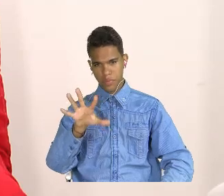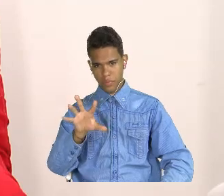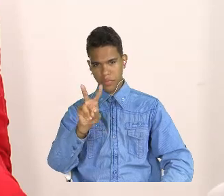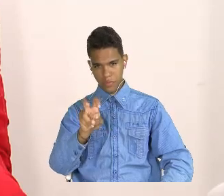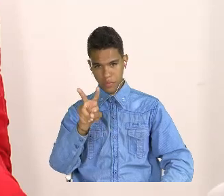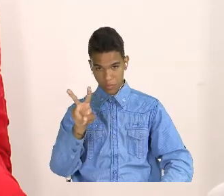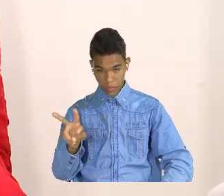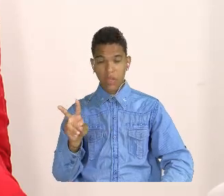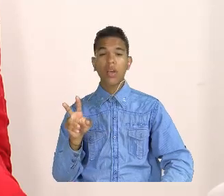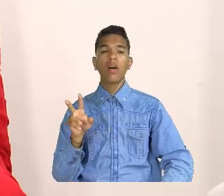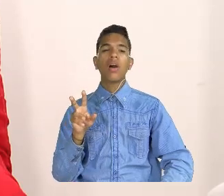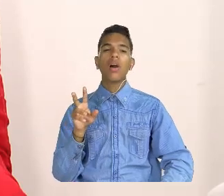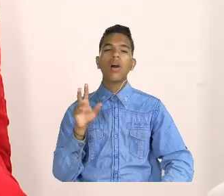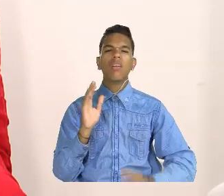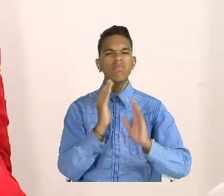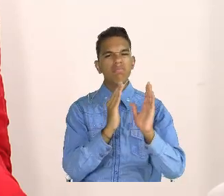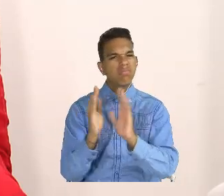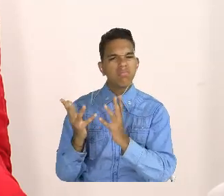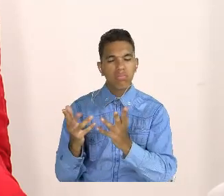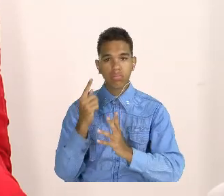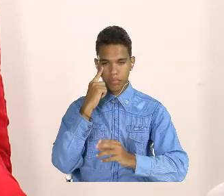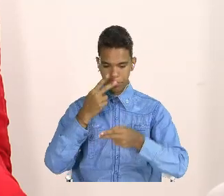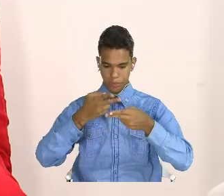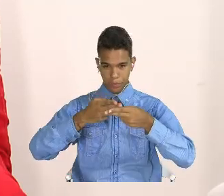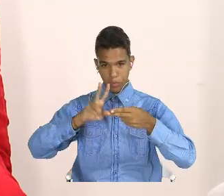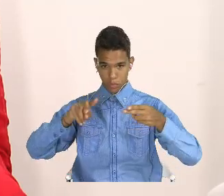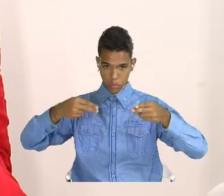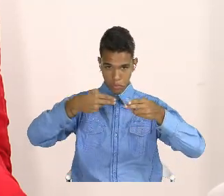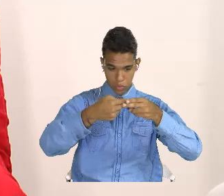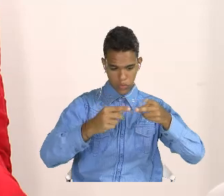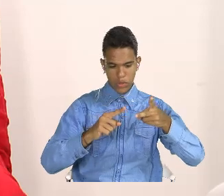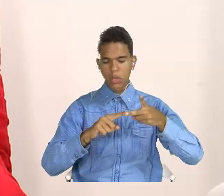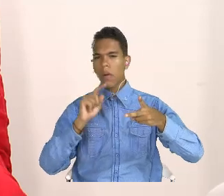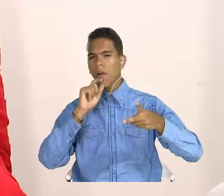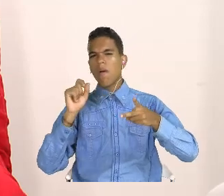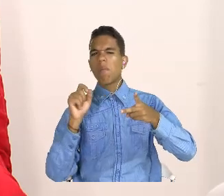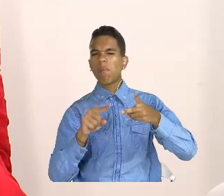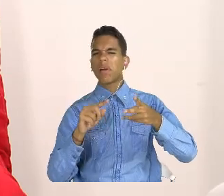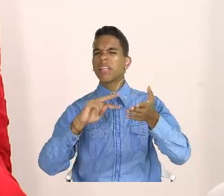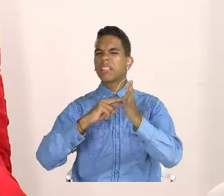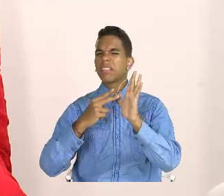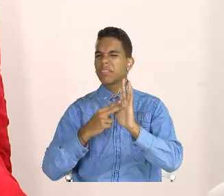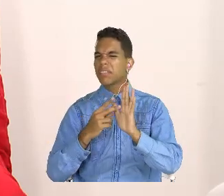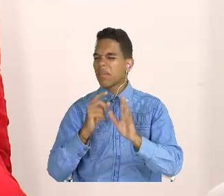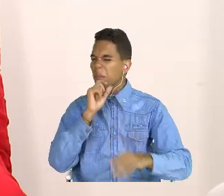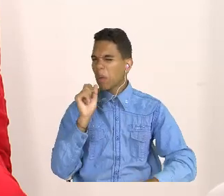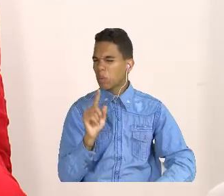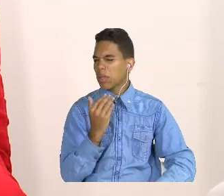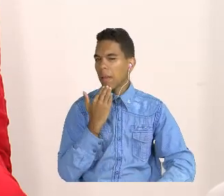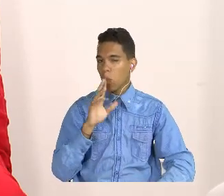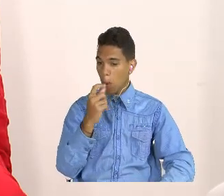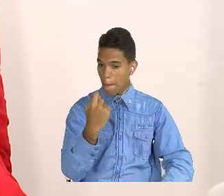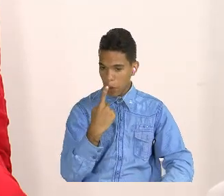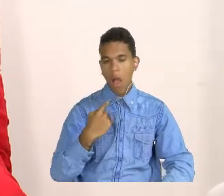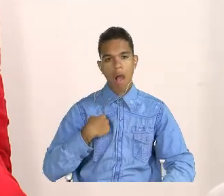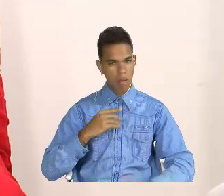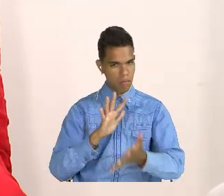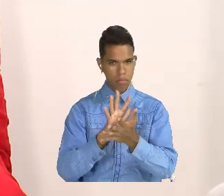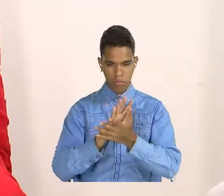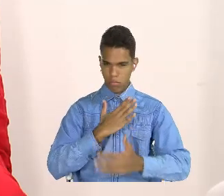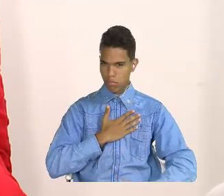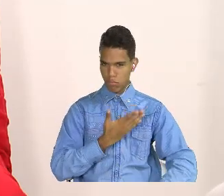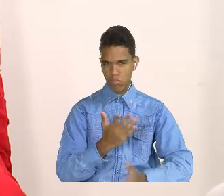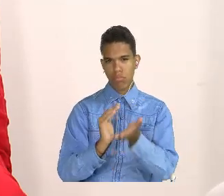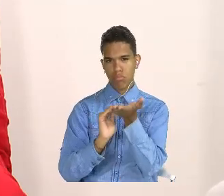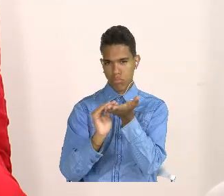318-527-3572. ¿Y cuál es la dinámica? Nos deja su nombre y la pregunta puntual sobre el tema del día. Acá estamos desarrollando también las inquietudes que ustedes tienen